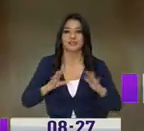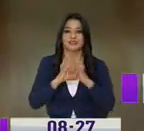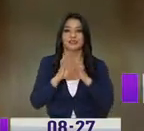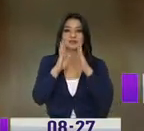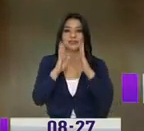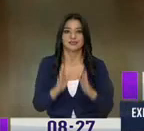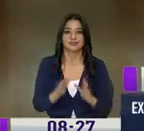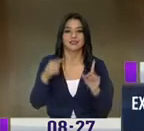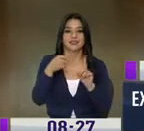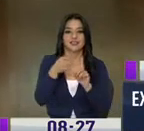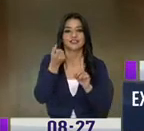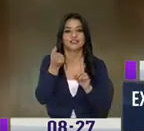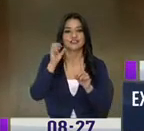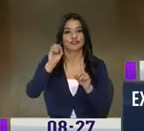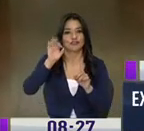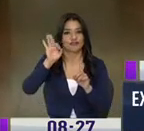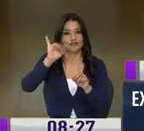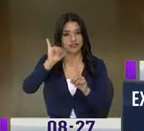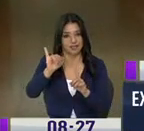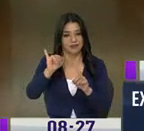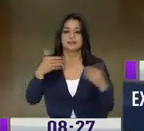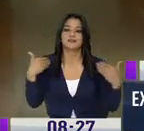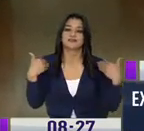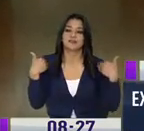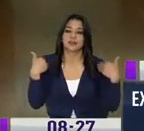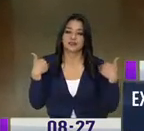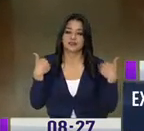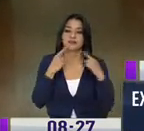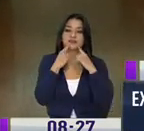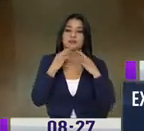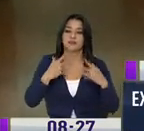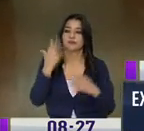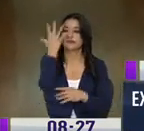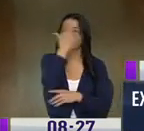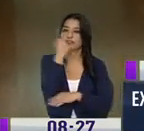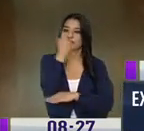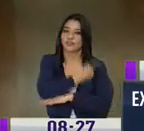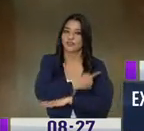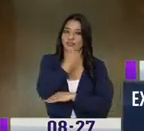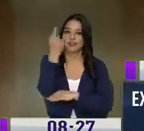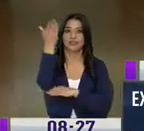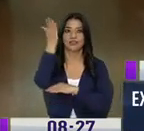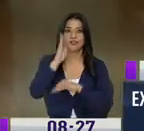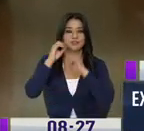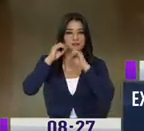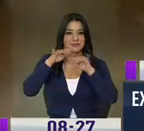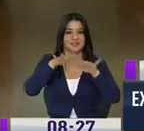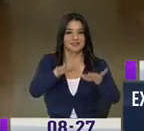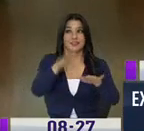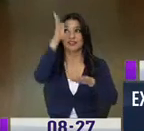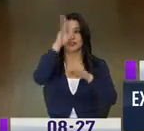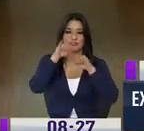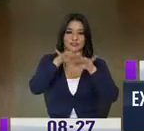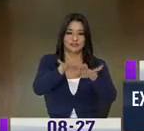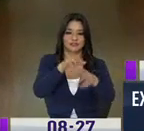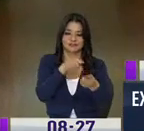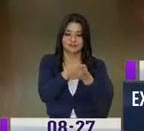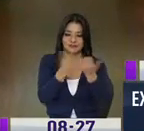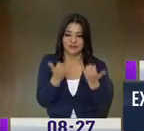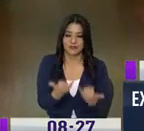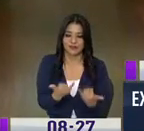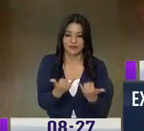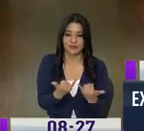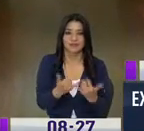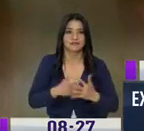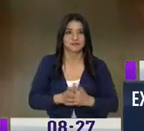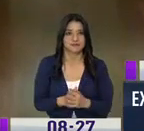compañera Sofía Vintimilla. Sofía, que tengas un lindo día, muchas bendiciones en tu vida y que el Todopoderoso te siga iluminando